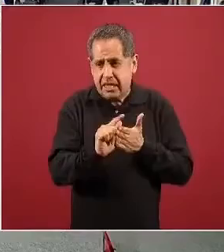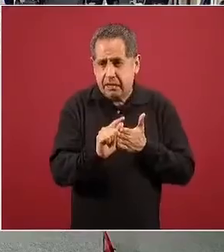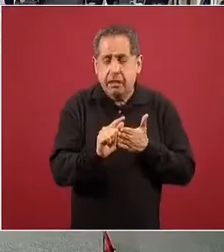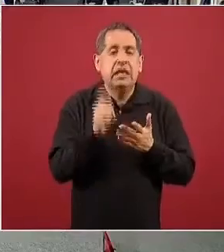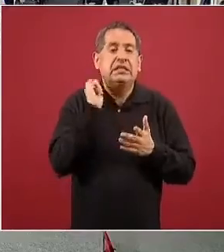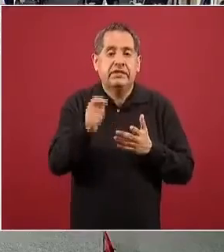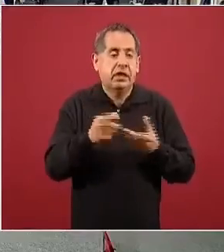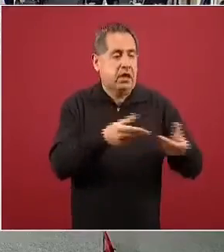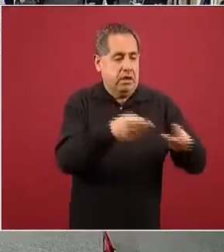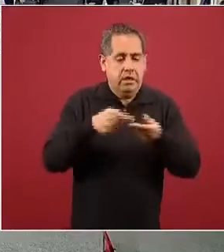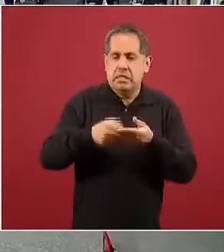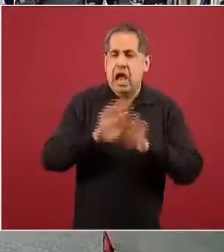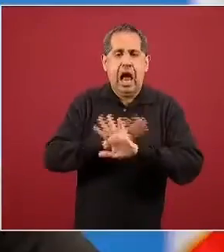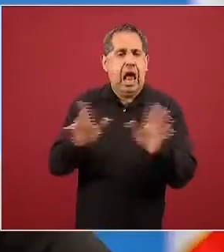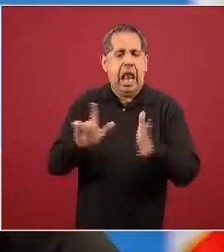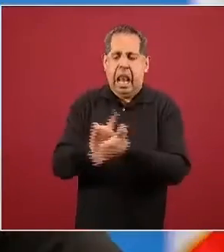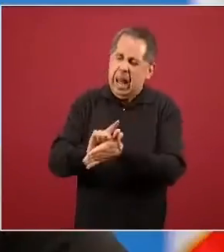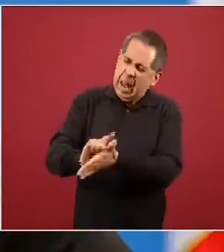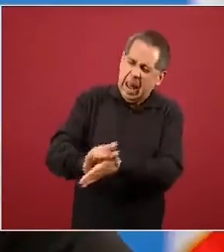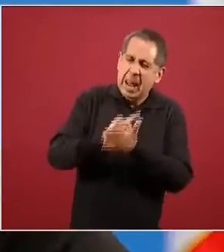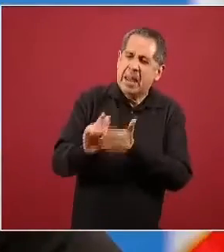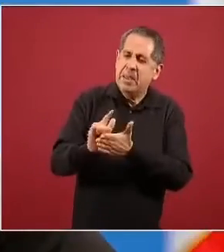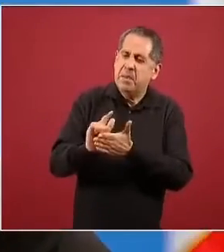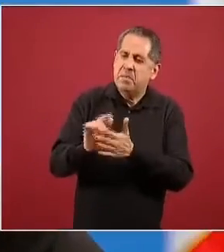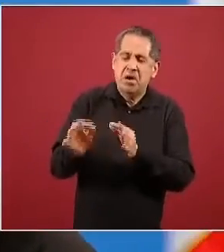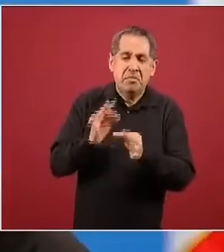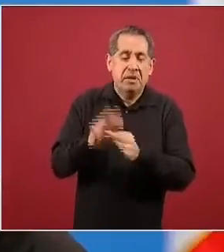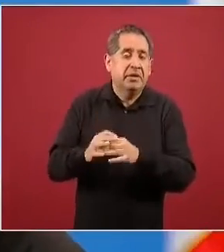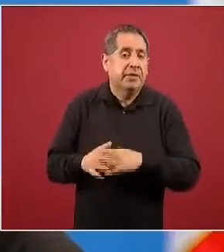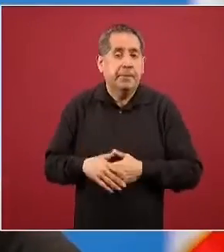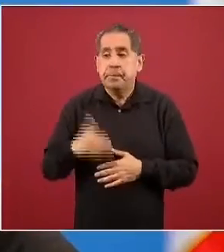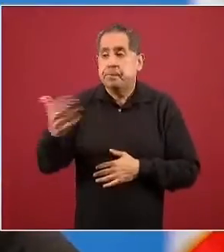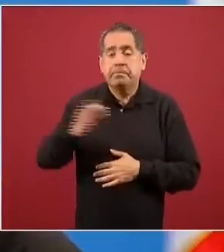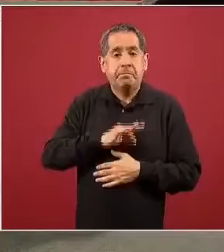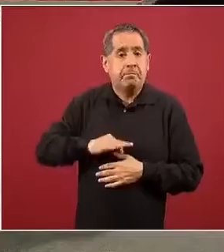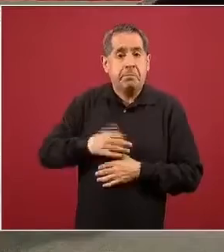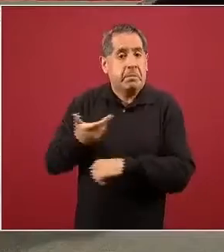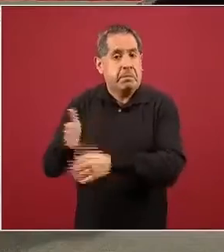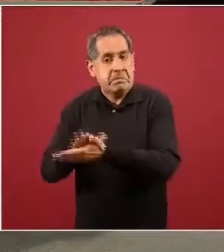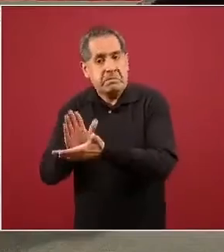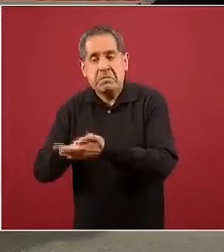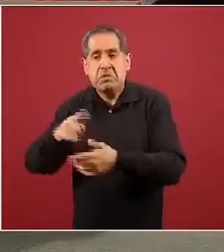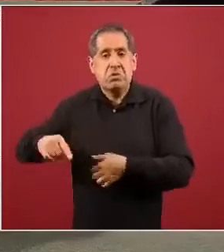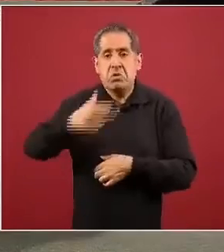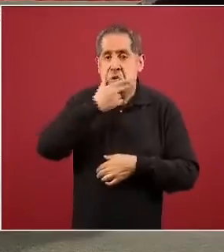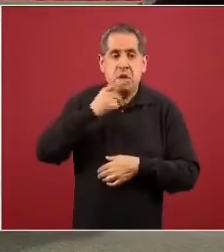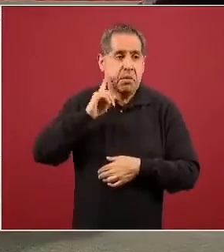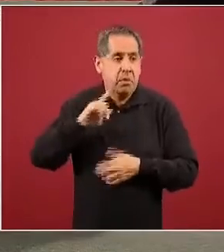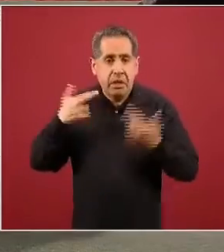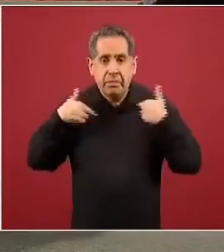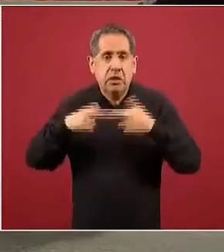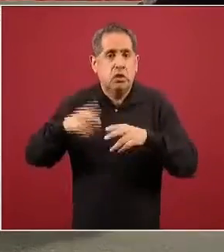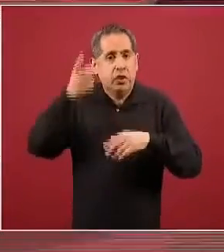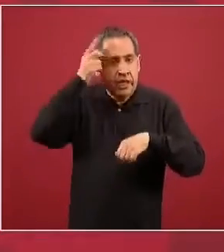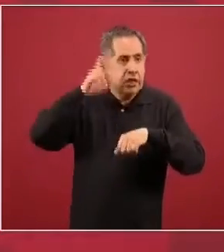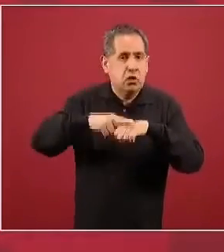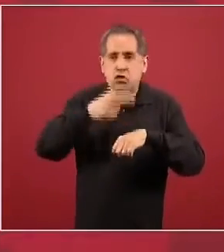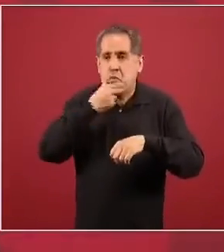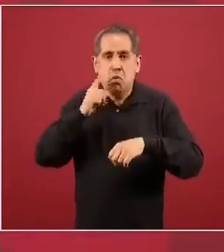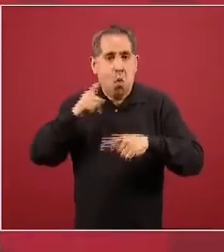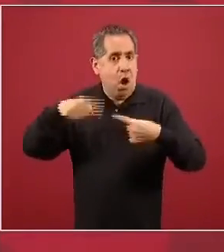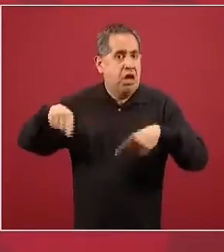estar sanitizados. Yo quiero realmente felicitar a maestras y maestros, a directores y